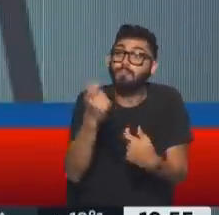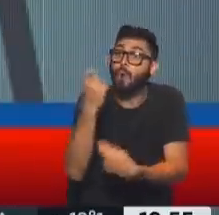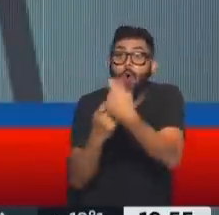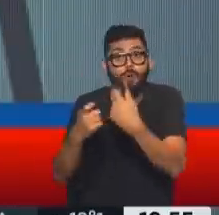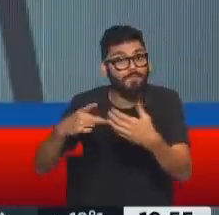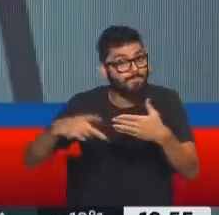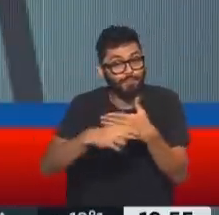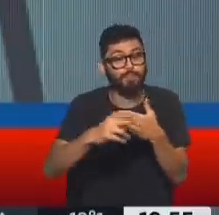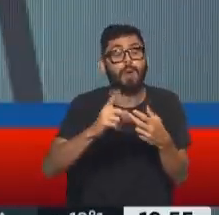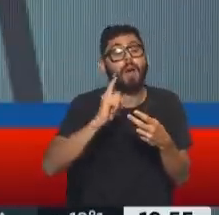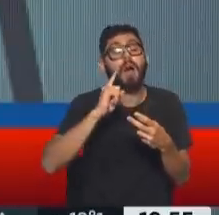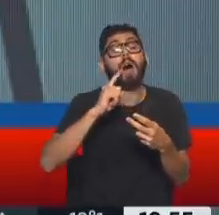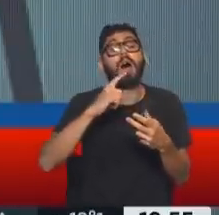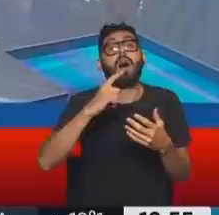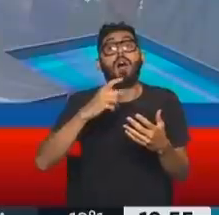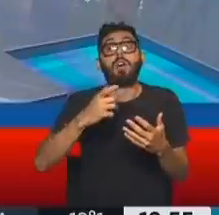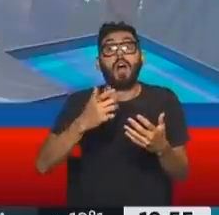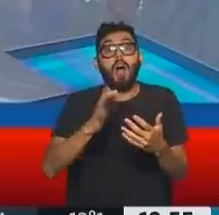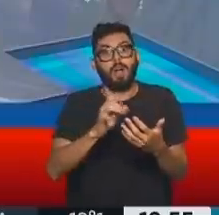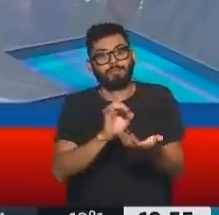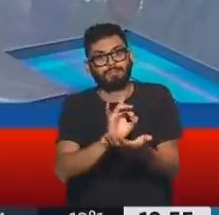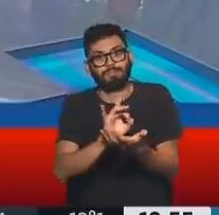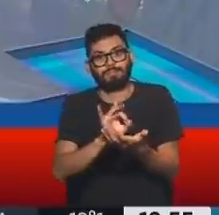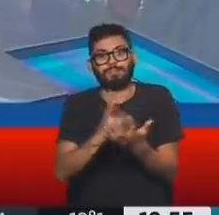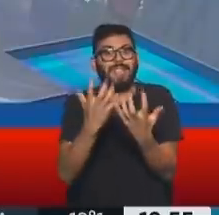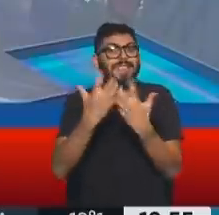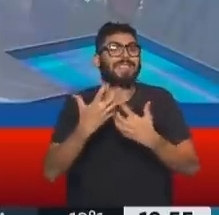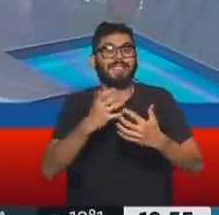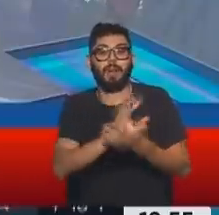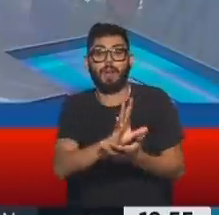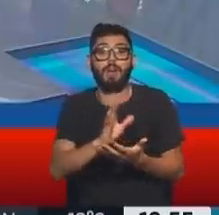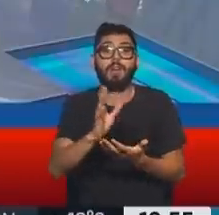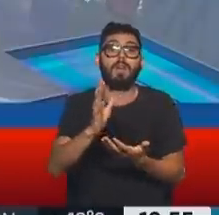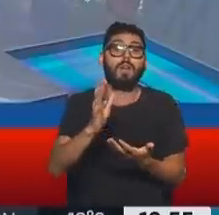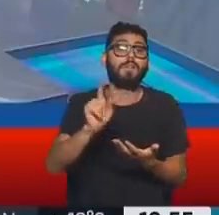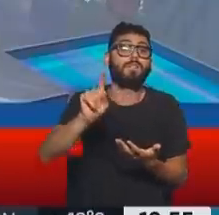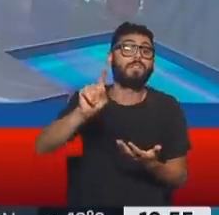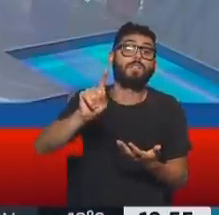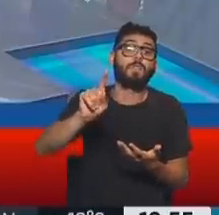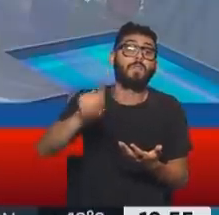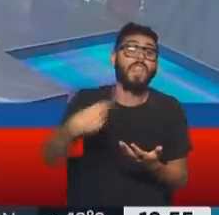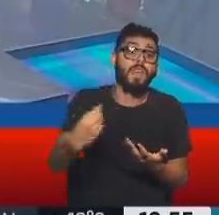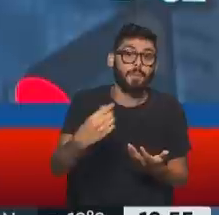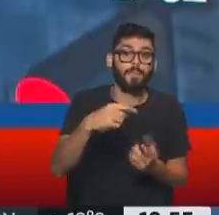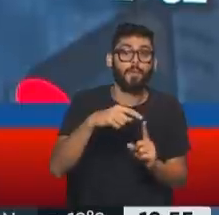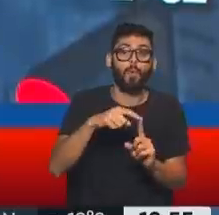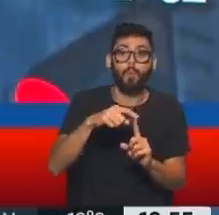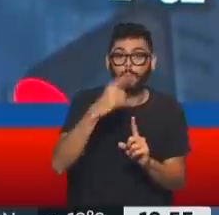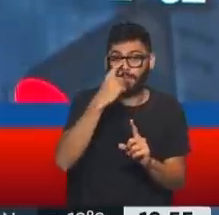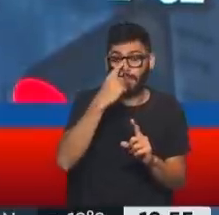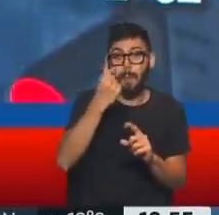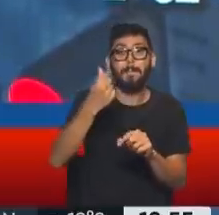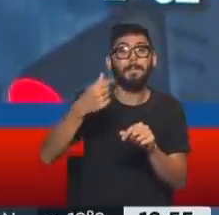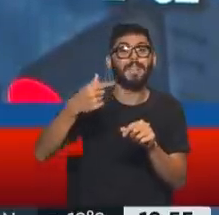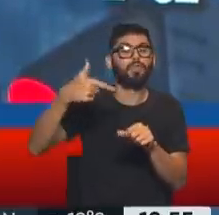de los efectos no a la hora de hablar de esta exclusión del swift bueno el brent tomamos esta referencia para hablar del petróleo a